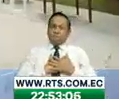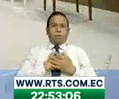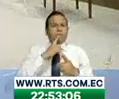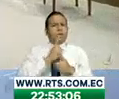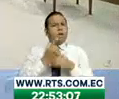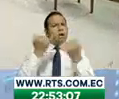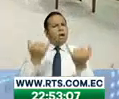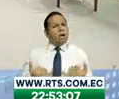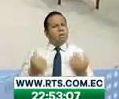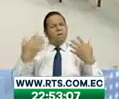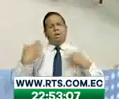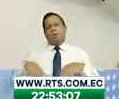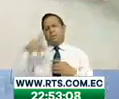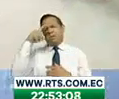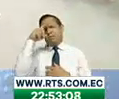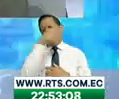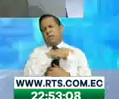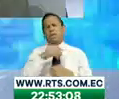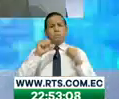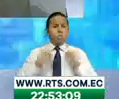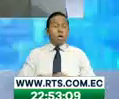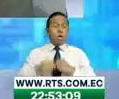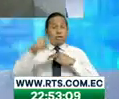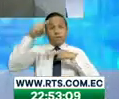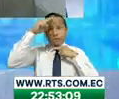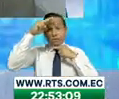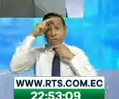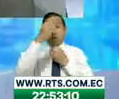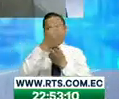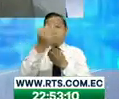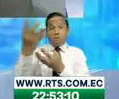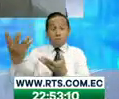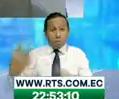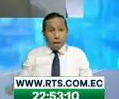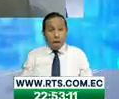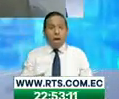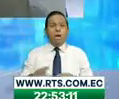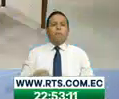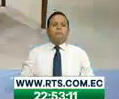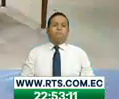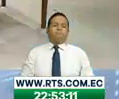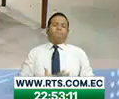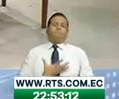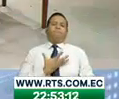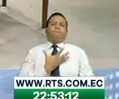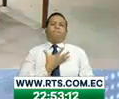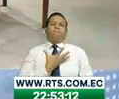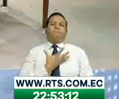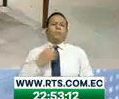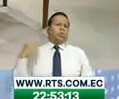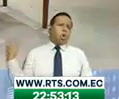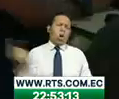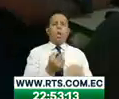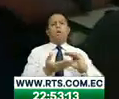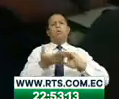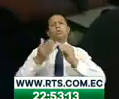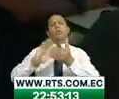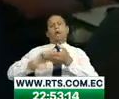es importante no solo mantenernos informados, sino también levantar a toda la